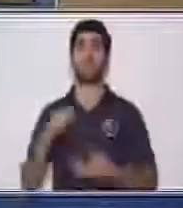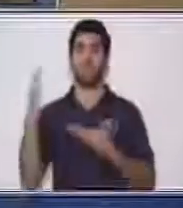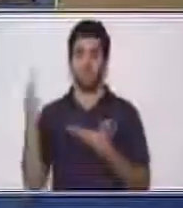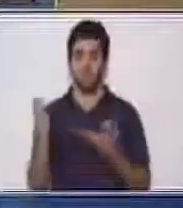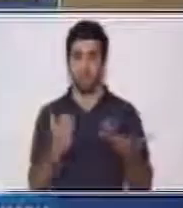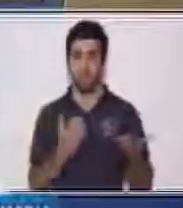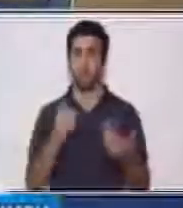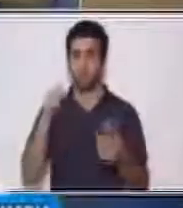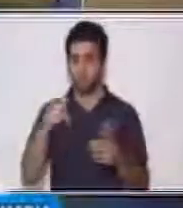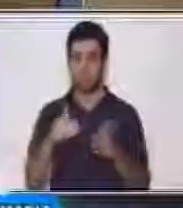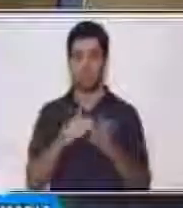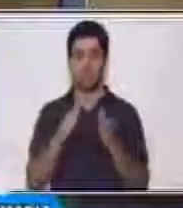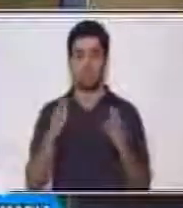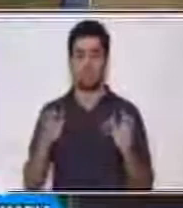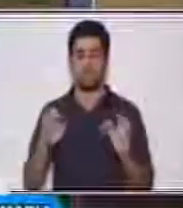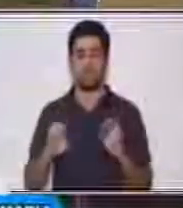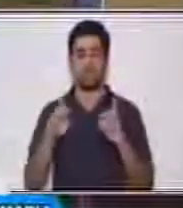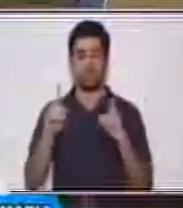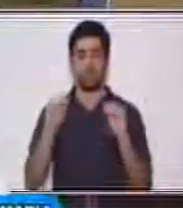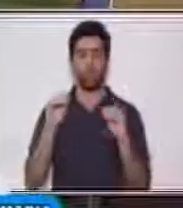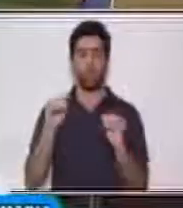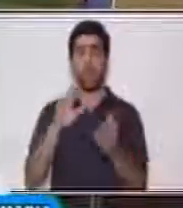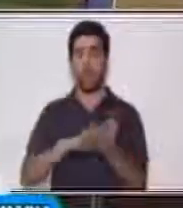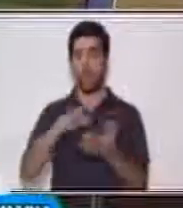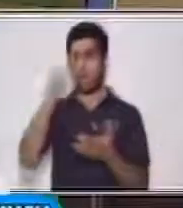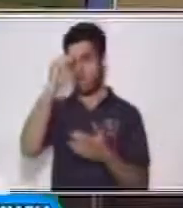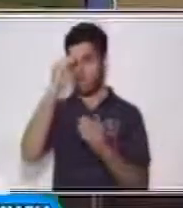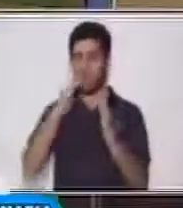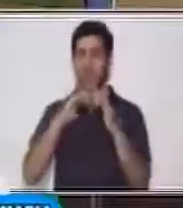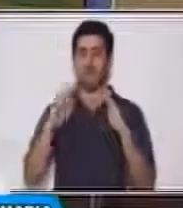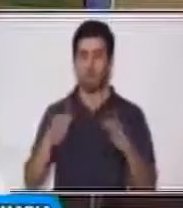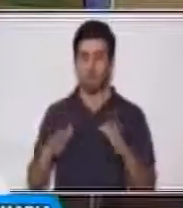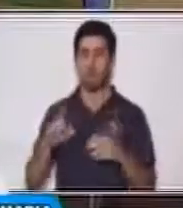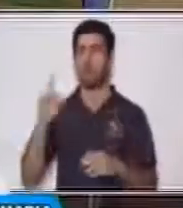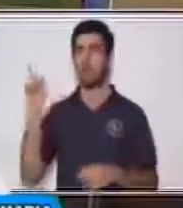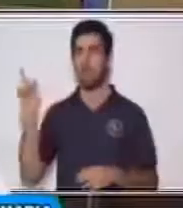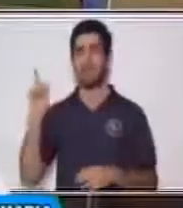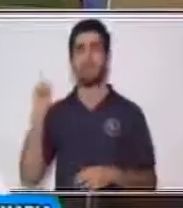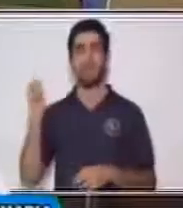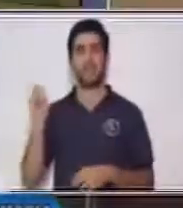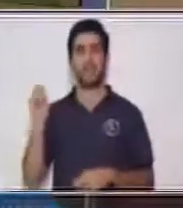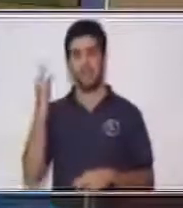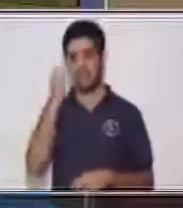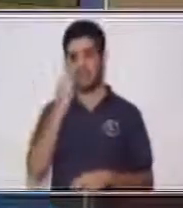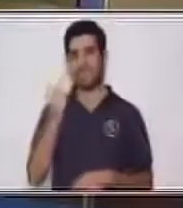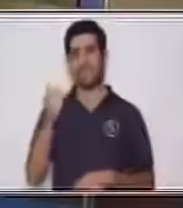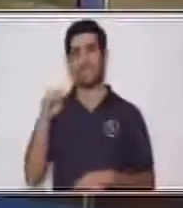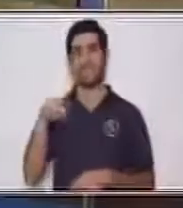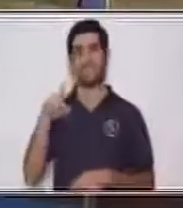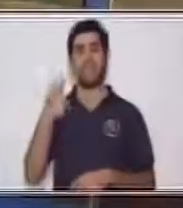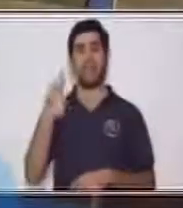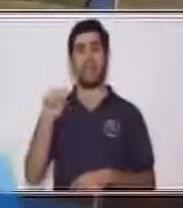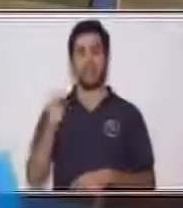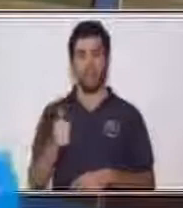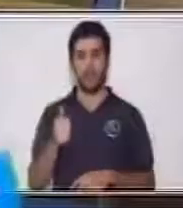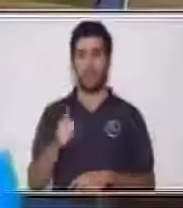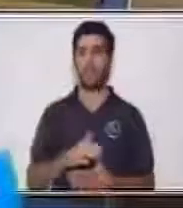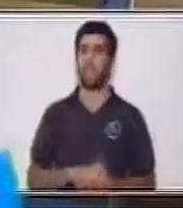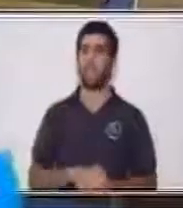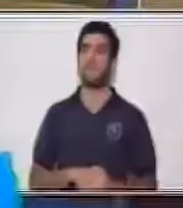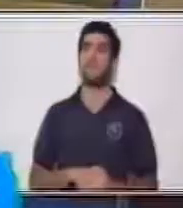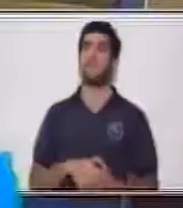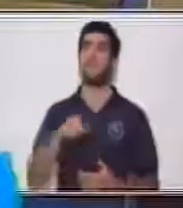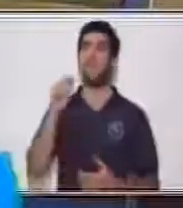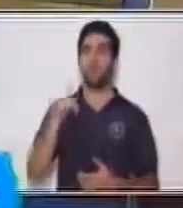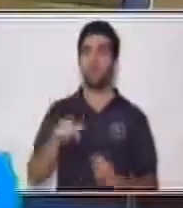Bienvenido a este espacio educativo Aprendo en Casa. Soy Sandra Páez y en esta oportunidad desarrollaremos el tema